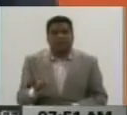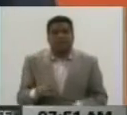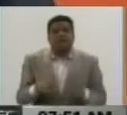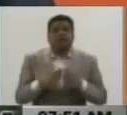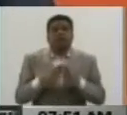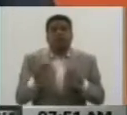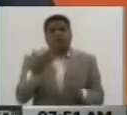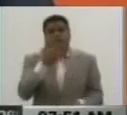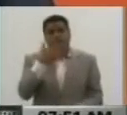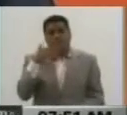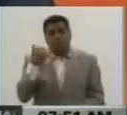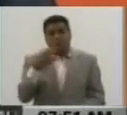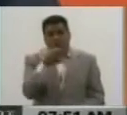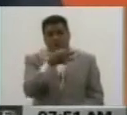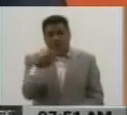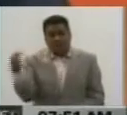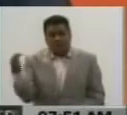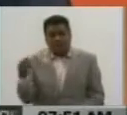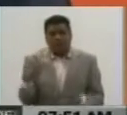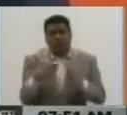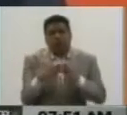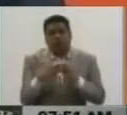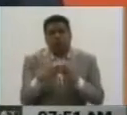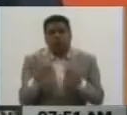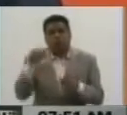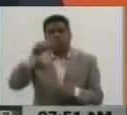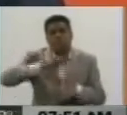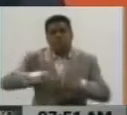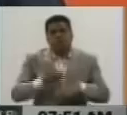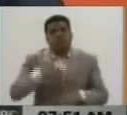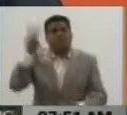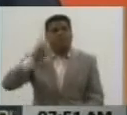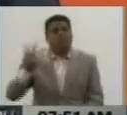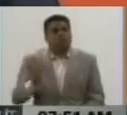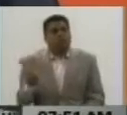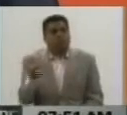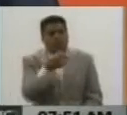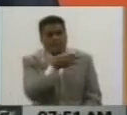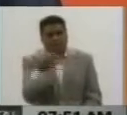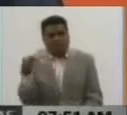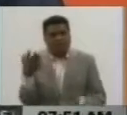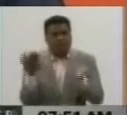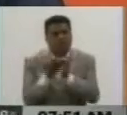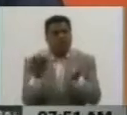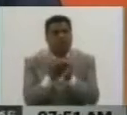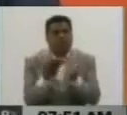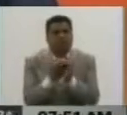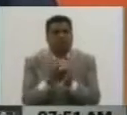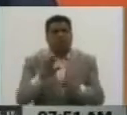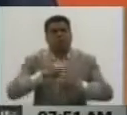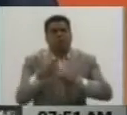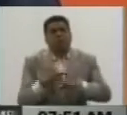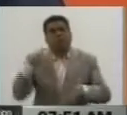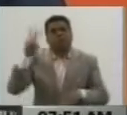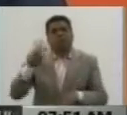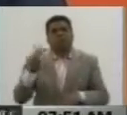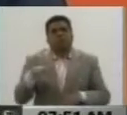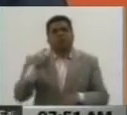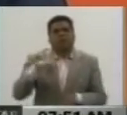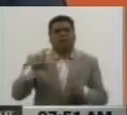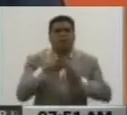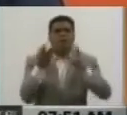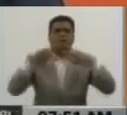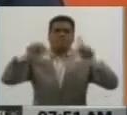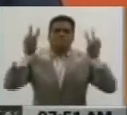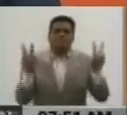la inclusión. En Venezuela, porque Venezuela es un país de una amplia democracia, porque Venezuela es un país de paz, porque Venezuela